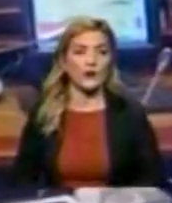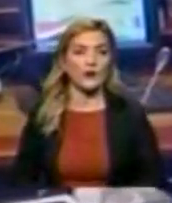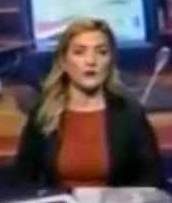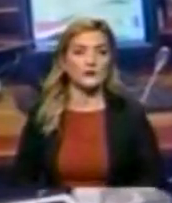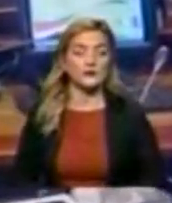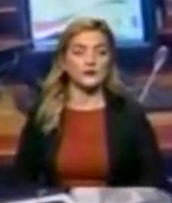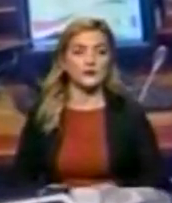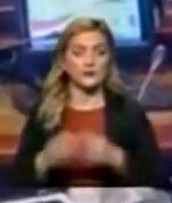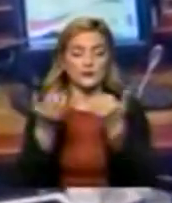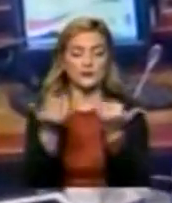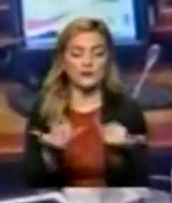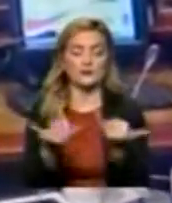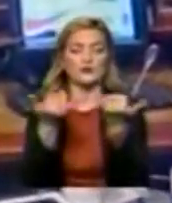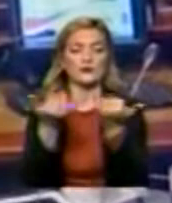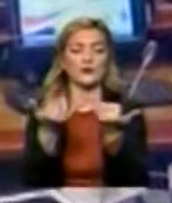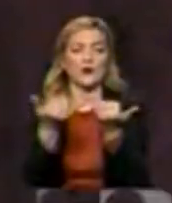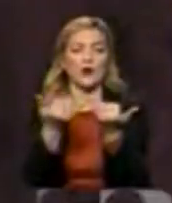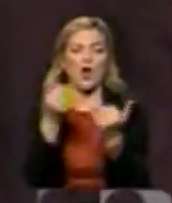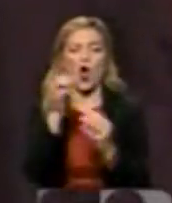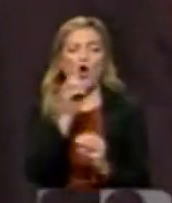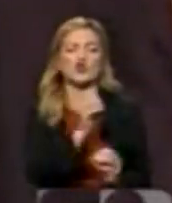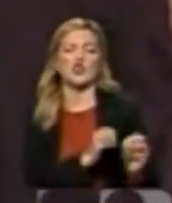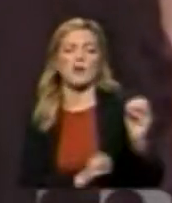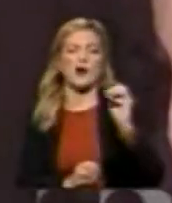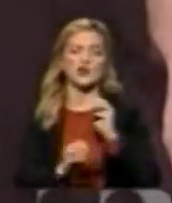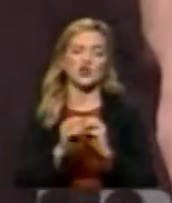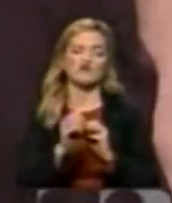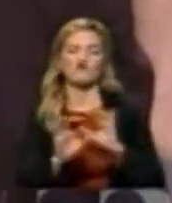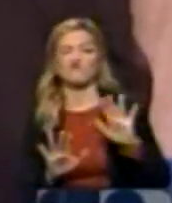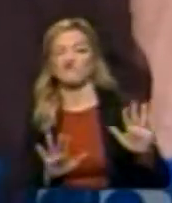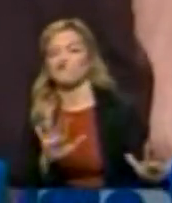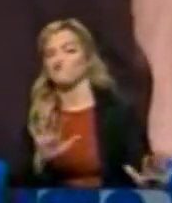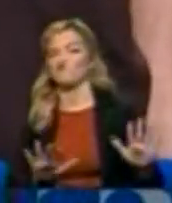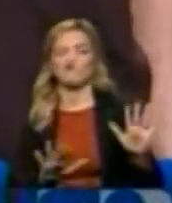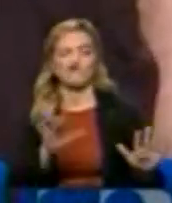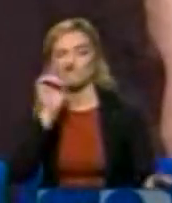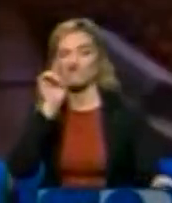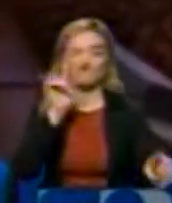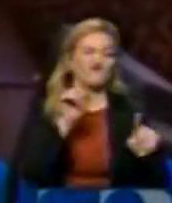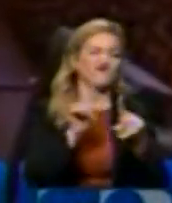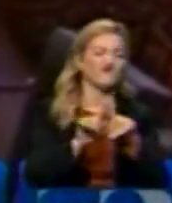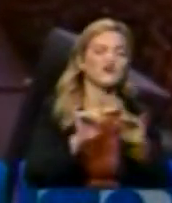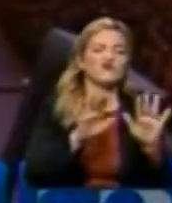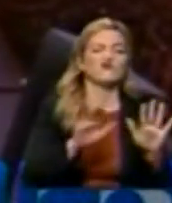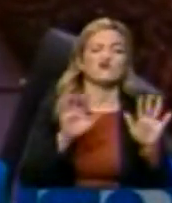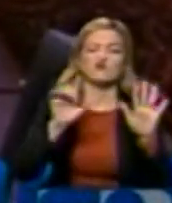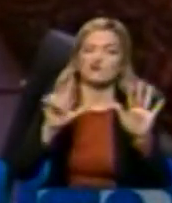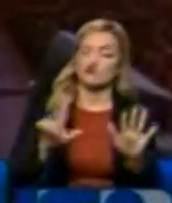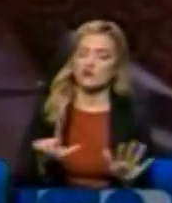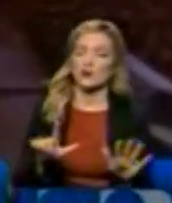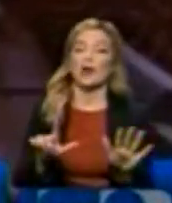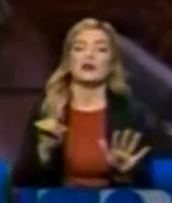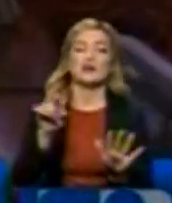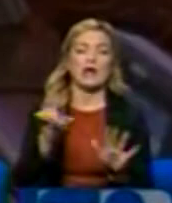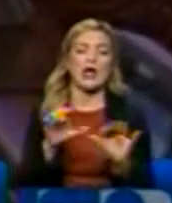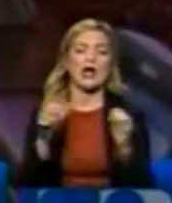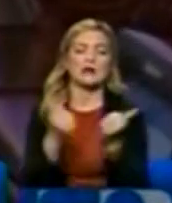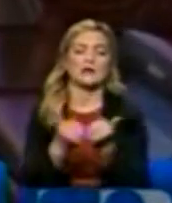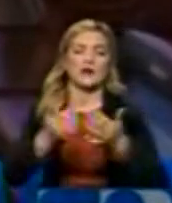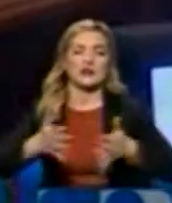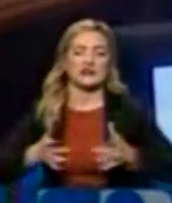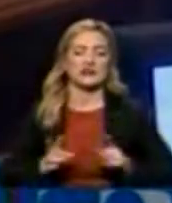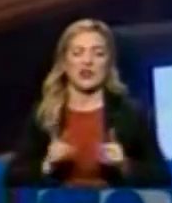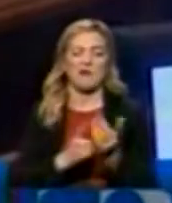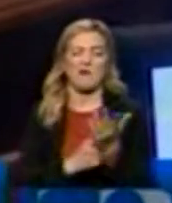De momento se cuenta con 17 observaciones a la proforma presupuestaria planteada por el gobierno y en medio del debate hay coincidencia de